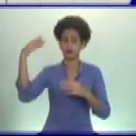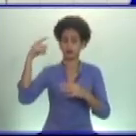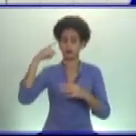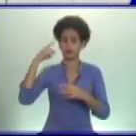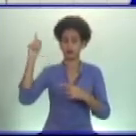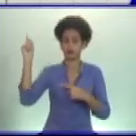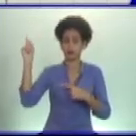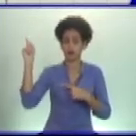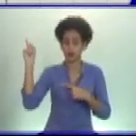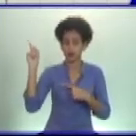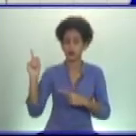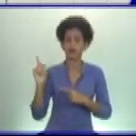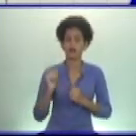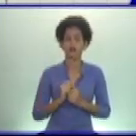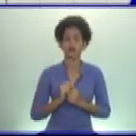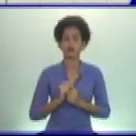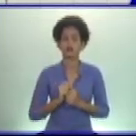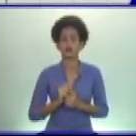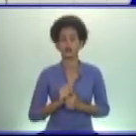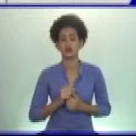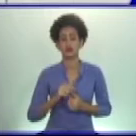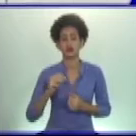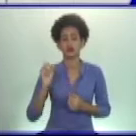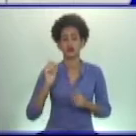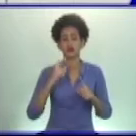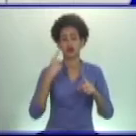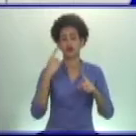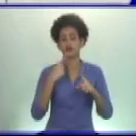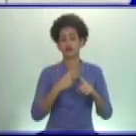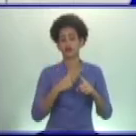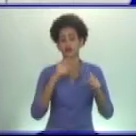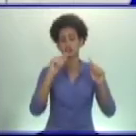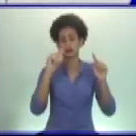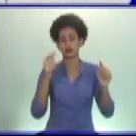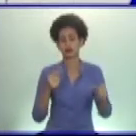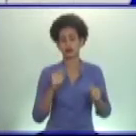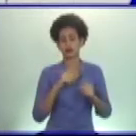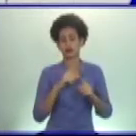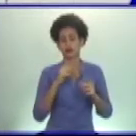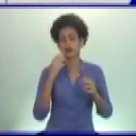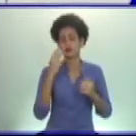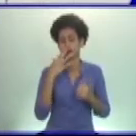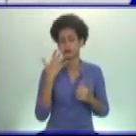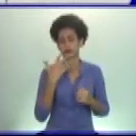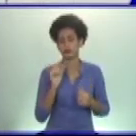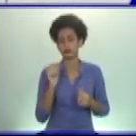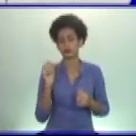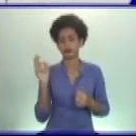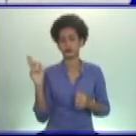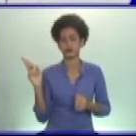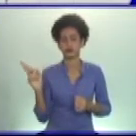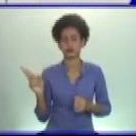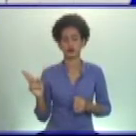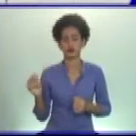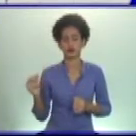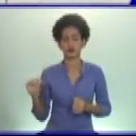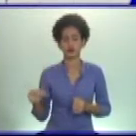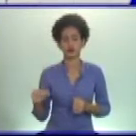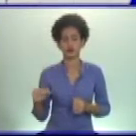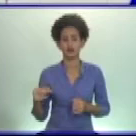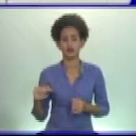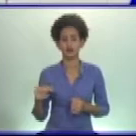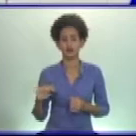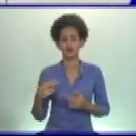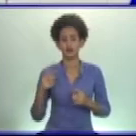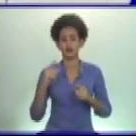que habíamos hablado de ella, vertical, en 3 positivo. Y hay una traslación del punto característico aquí, donde se